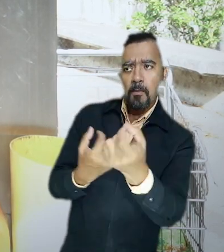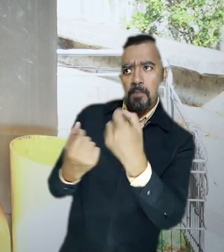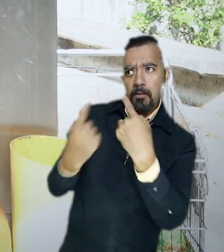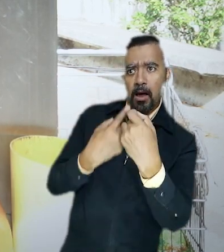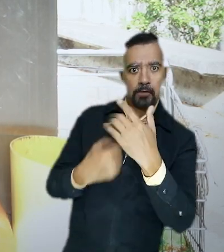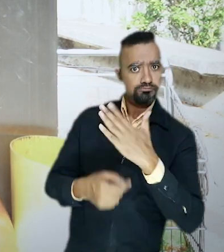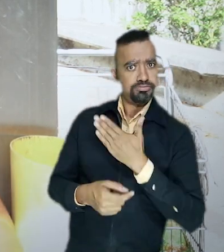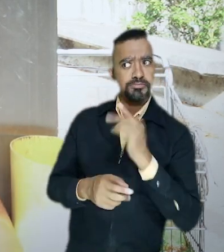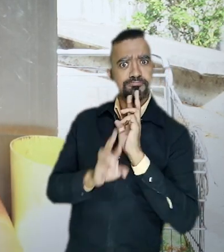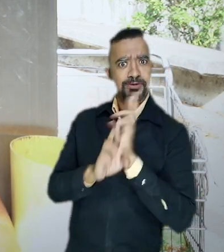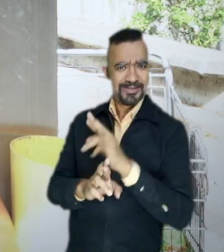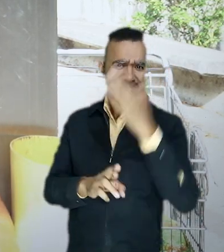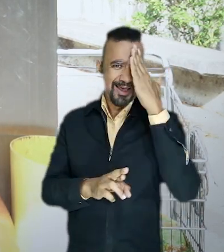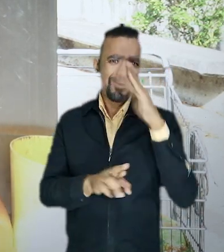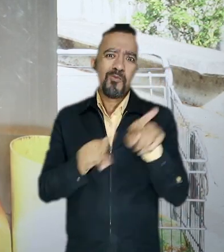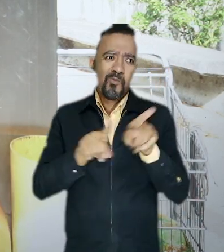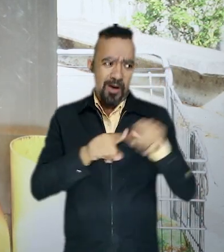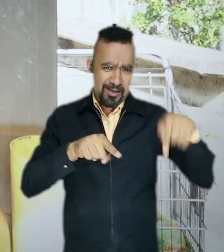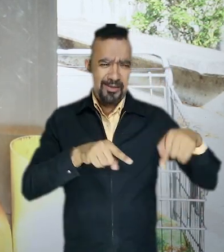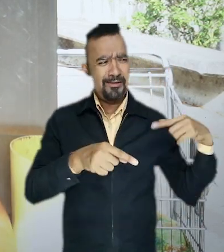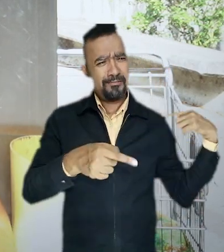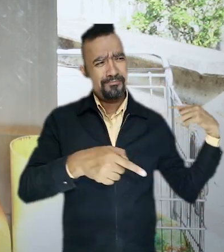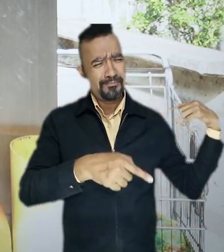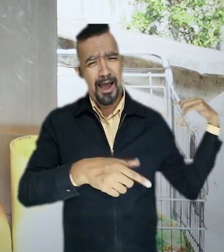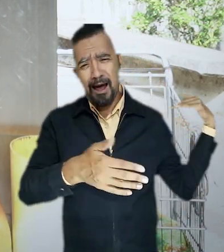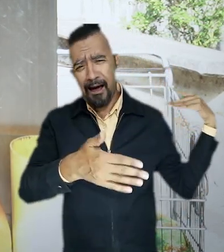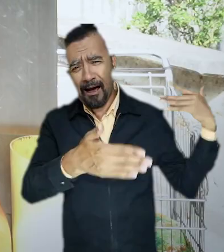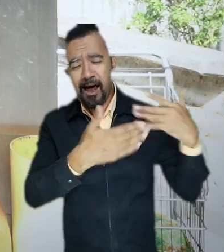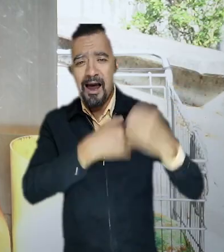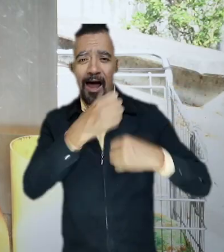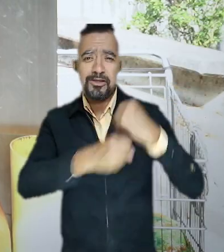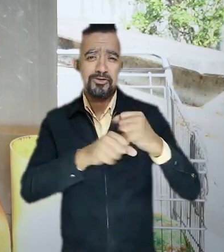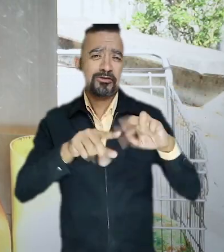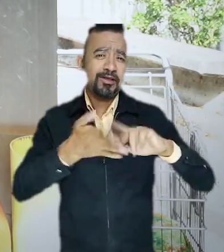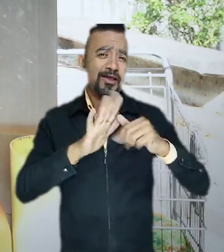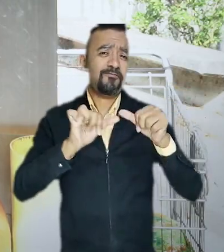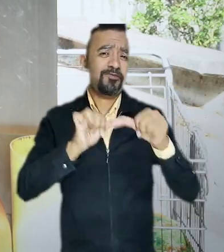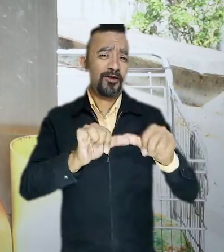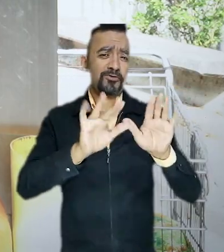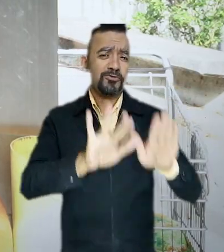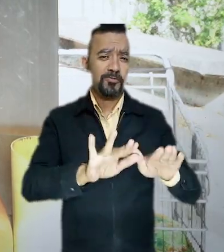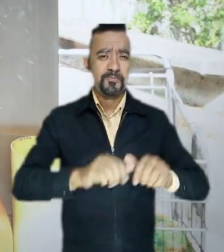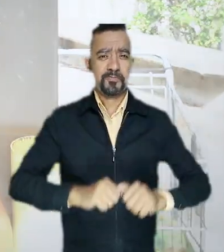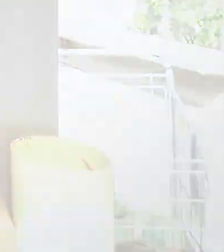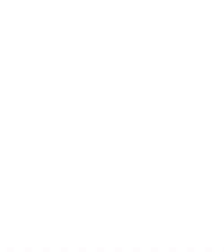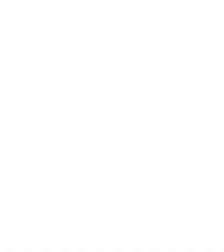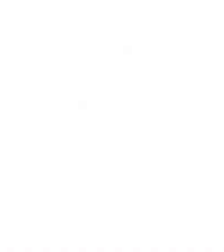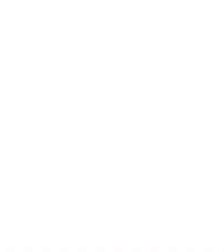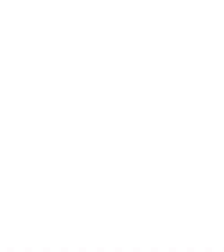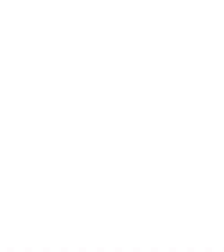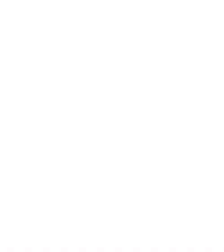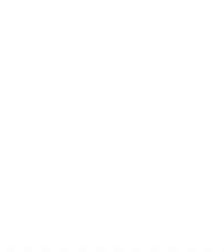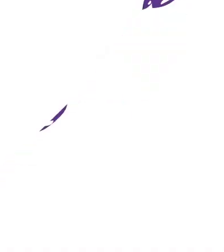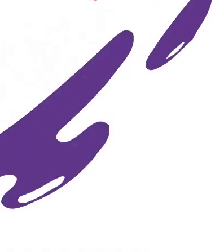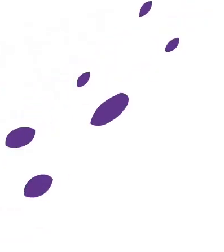también para... Uno siempre está acá en este sector y vive de esto. Ya siempre llevamos buena temporada acá.